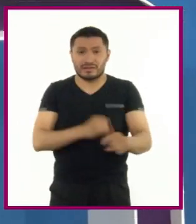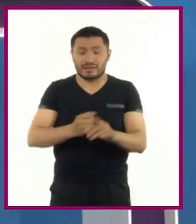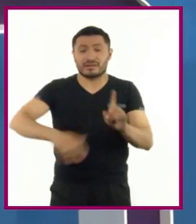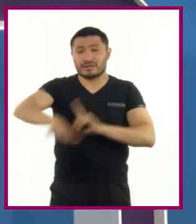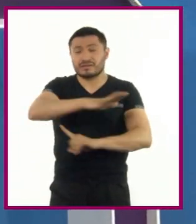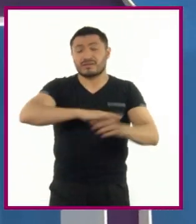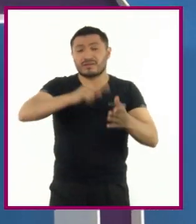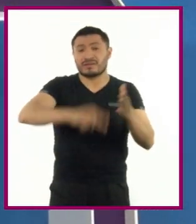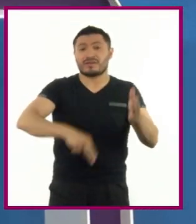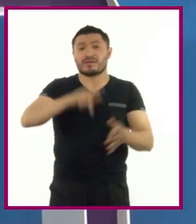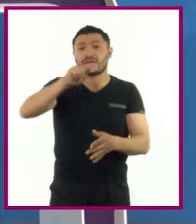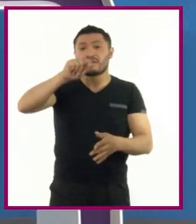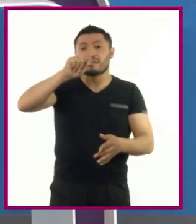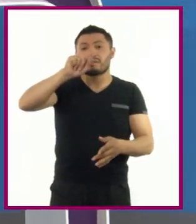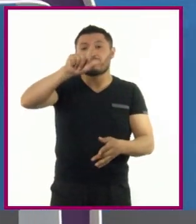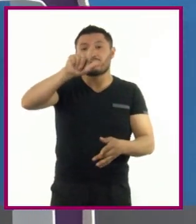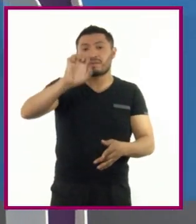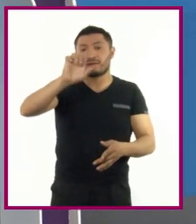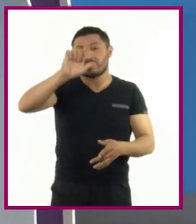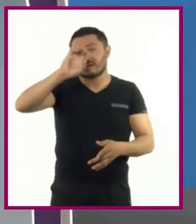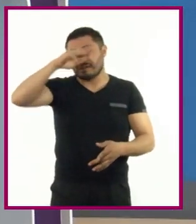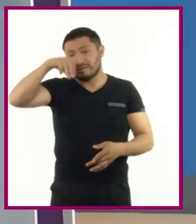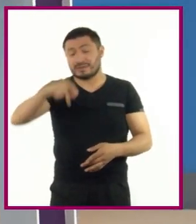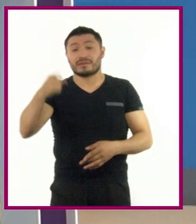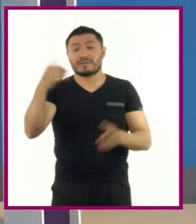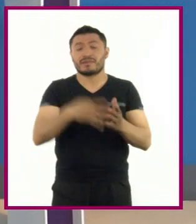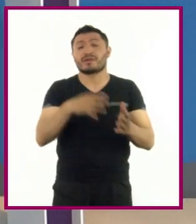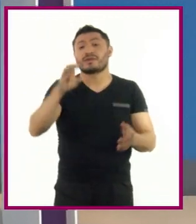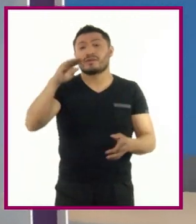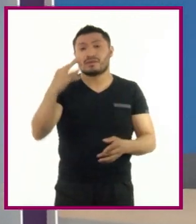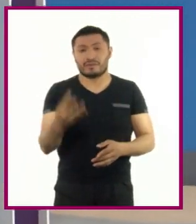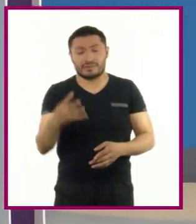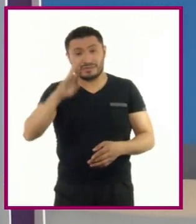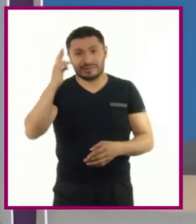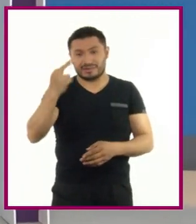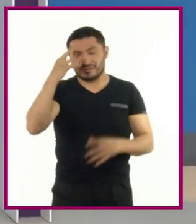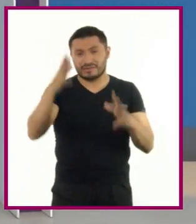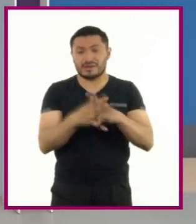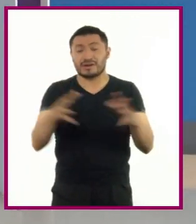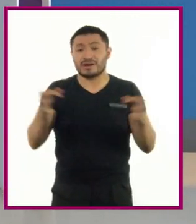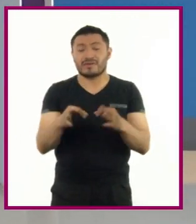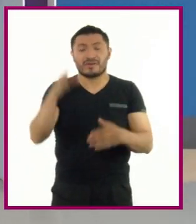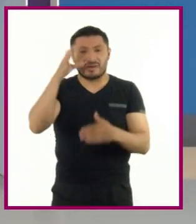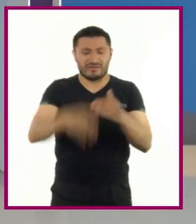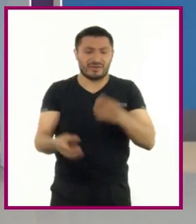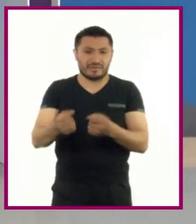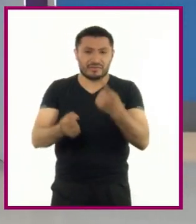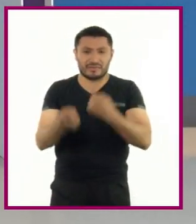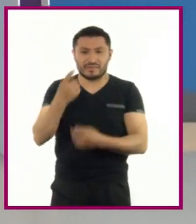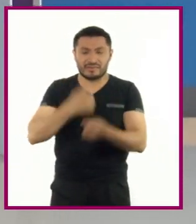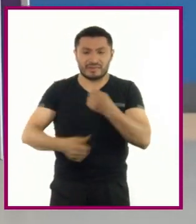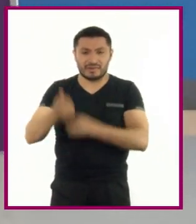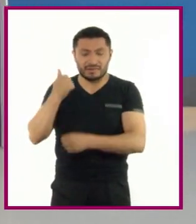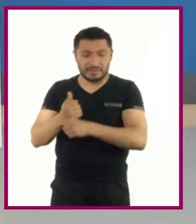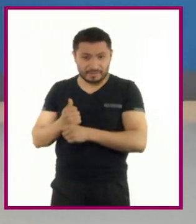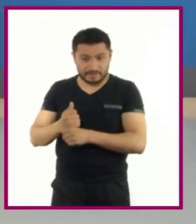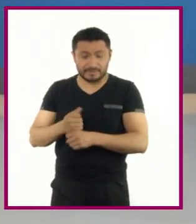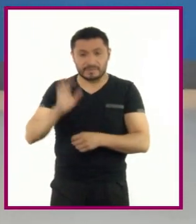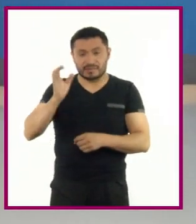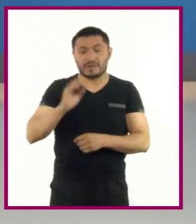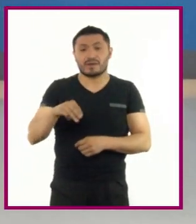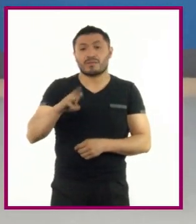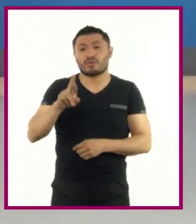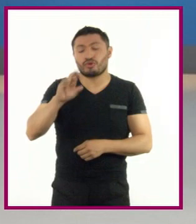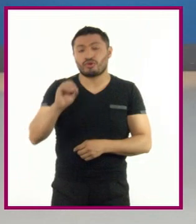en 1994. Recordemos que la Guerra Fría había llegado a su fin unos años antes, tras la caída del Muro de